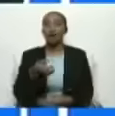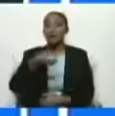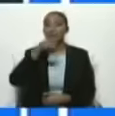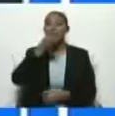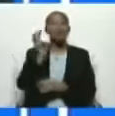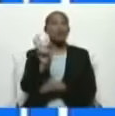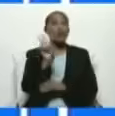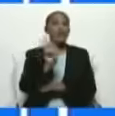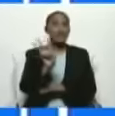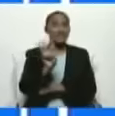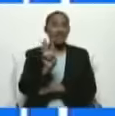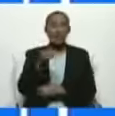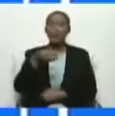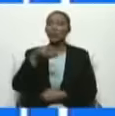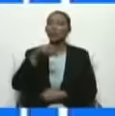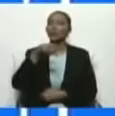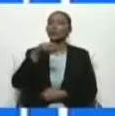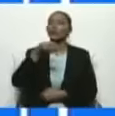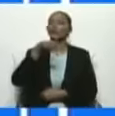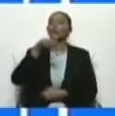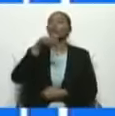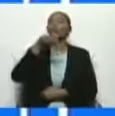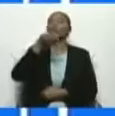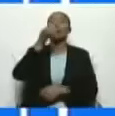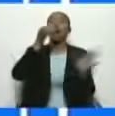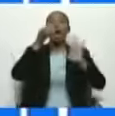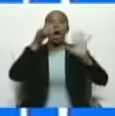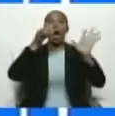sino la mano cuando vieron